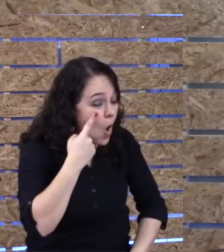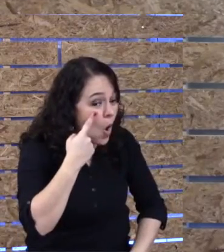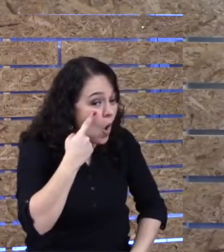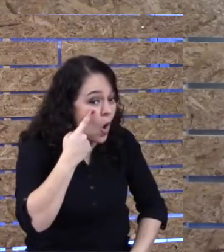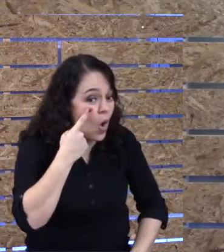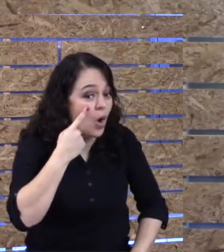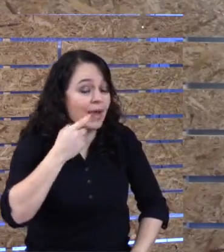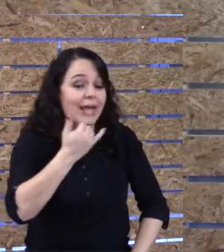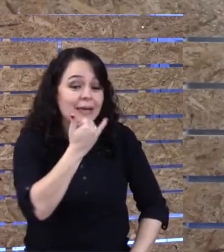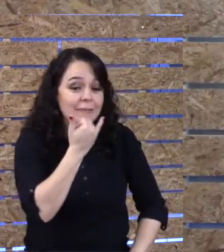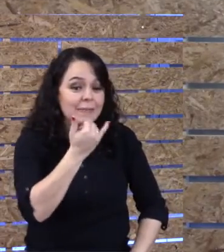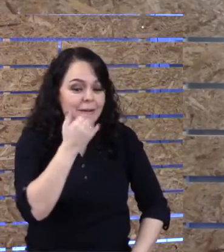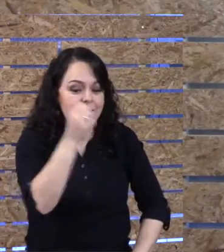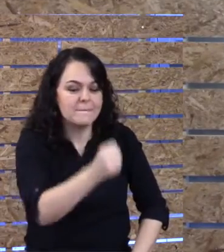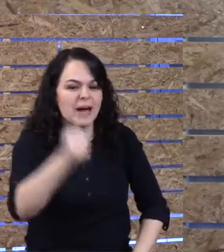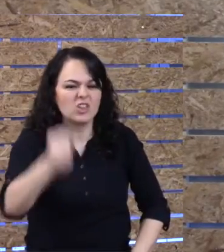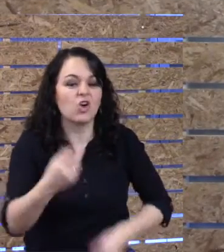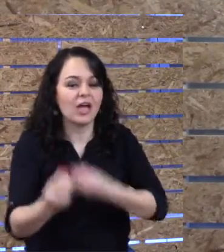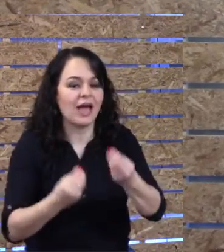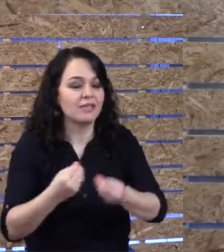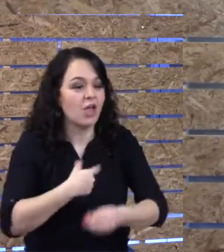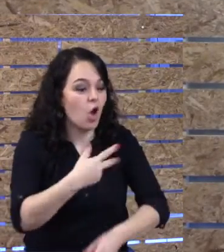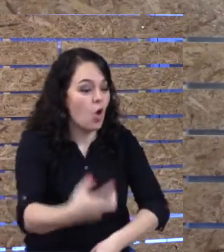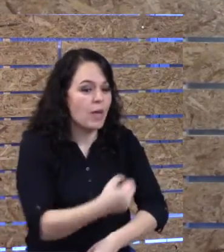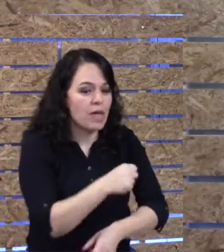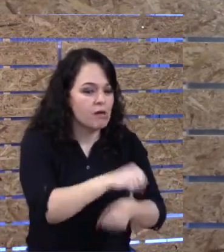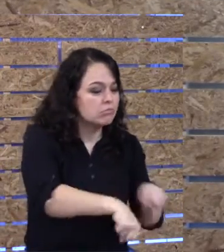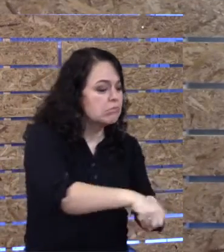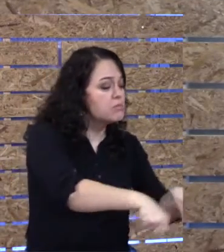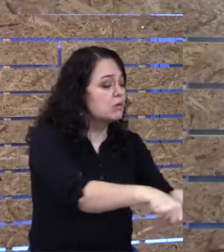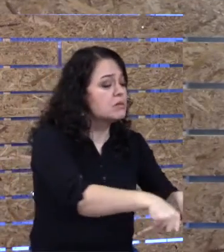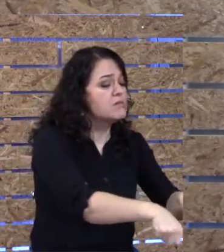la oveja al redil.